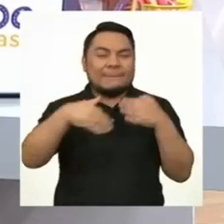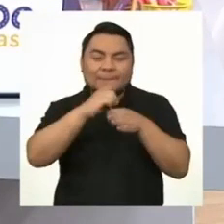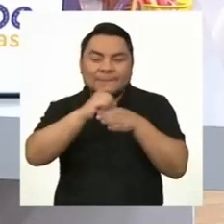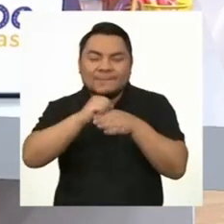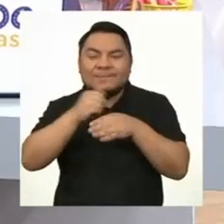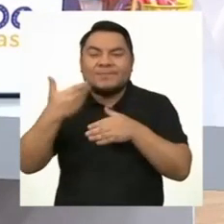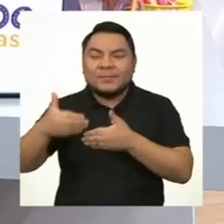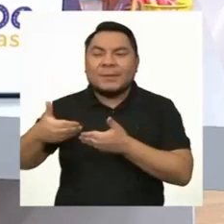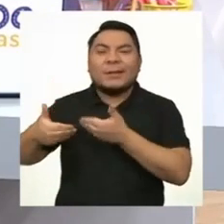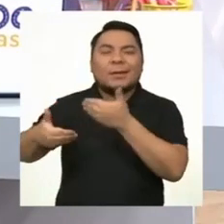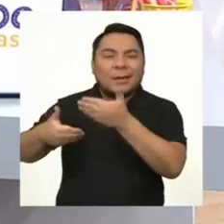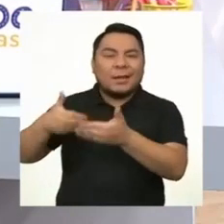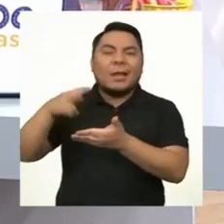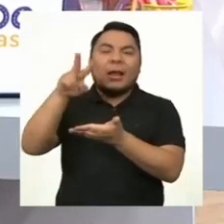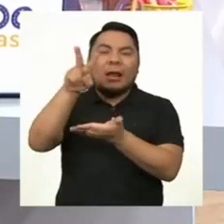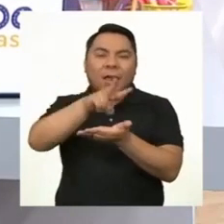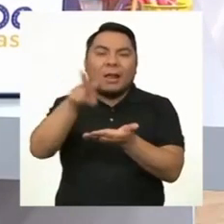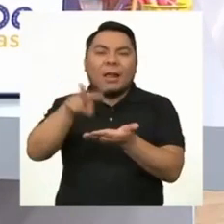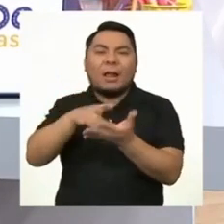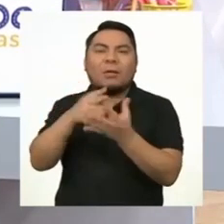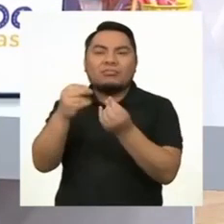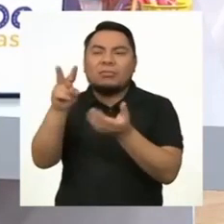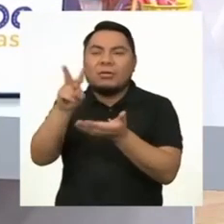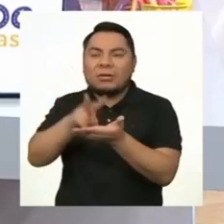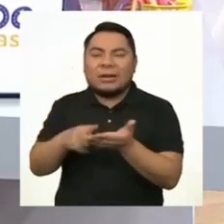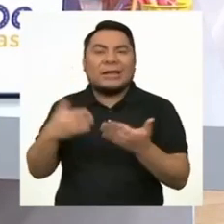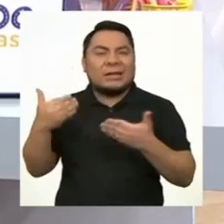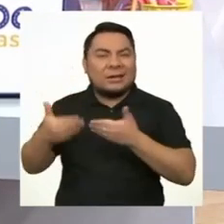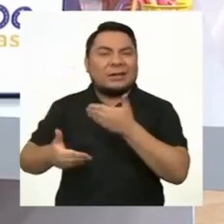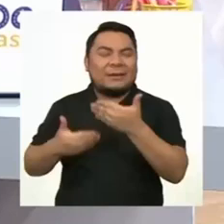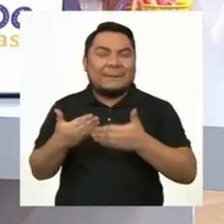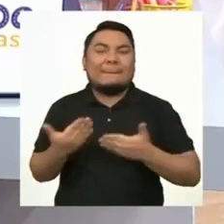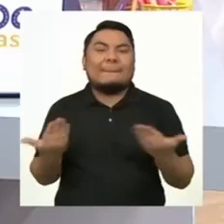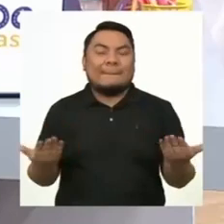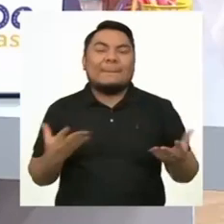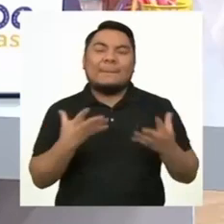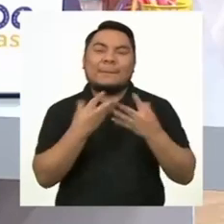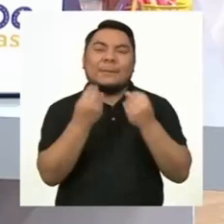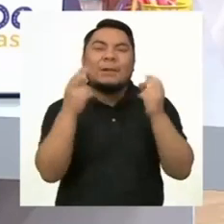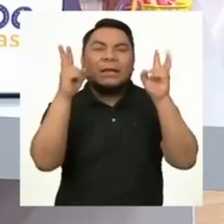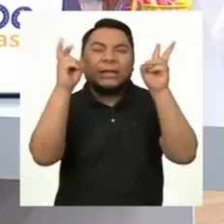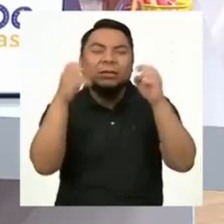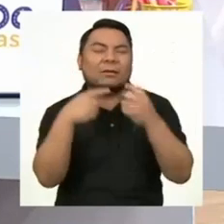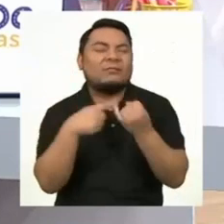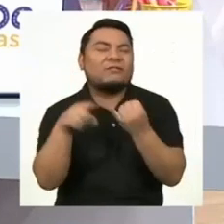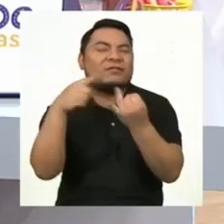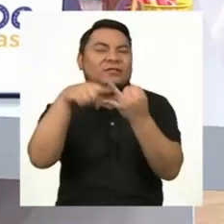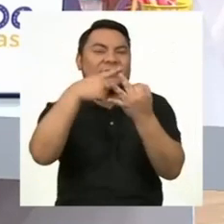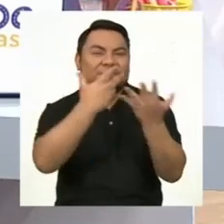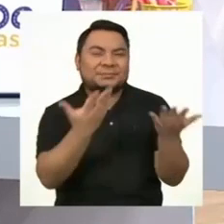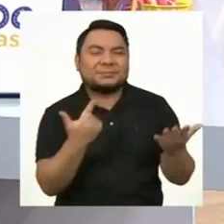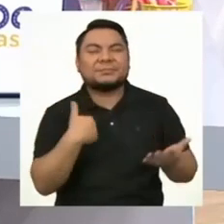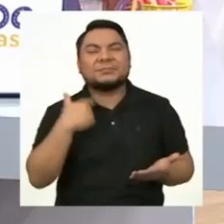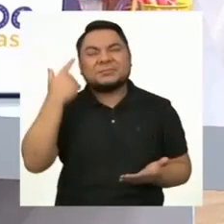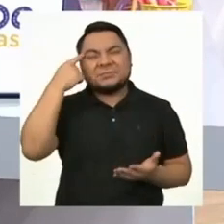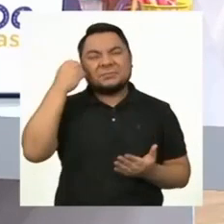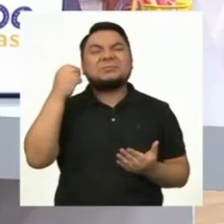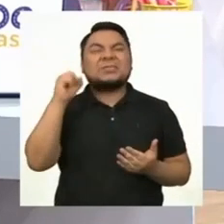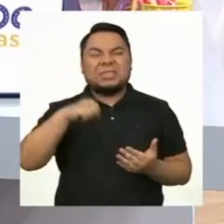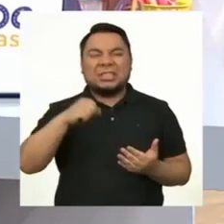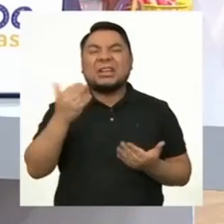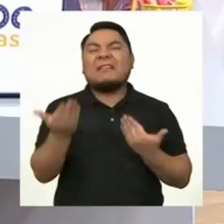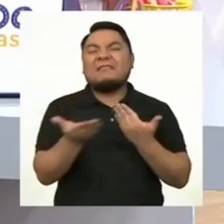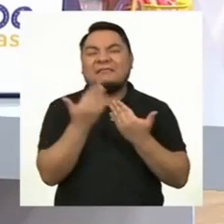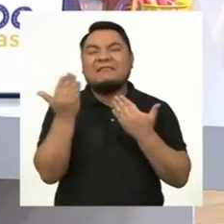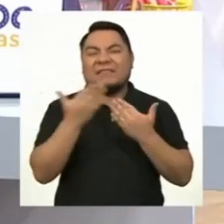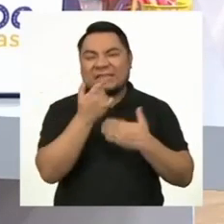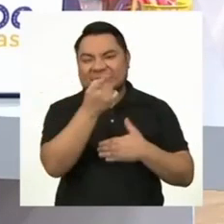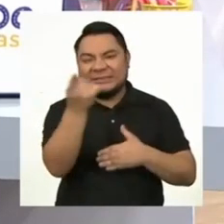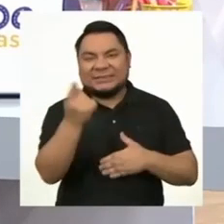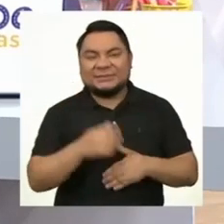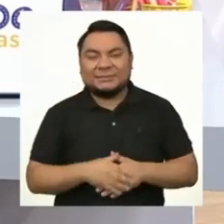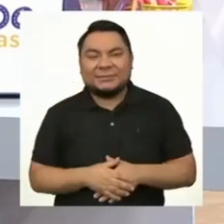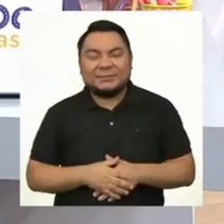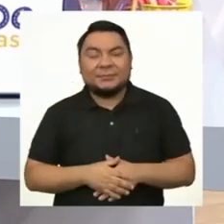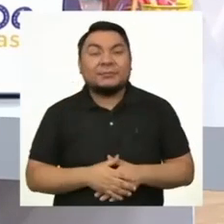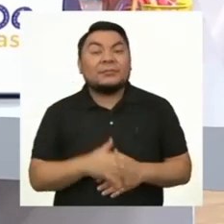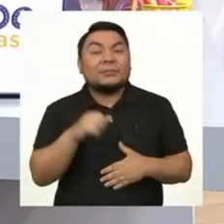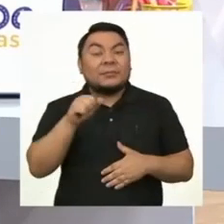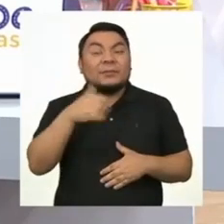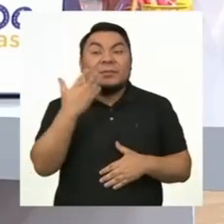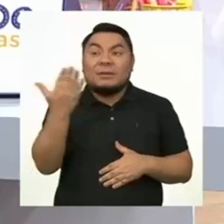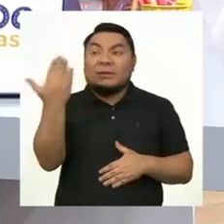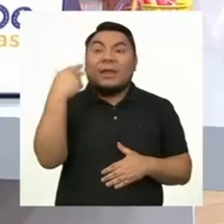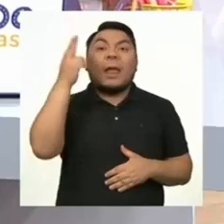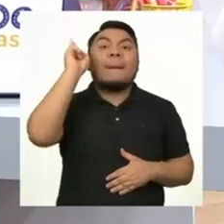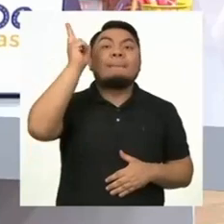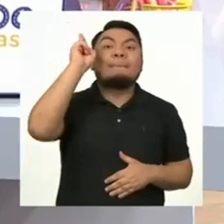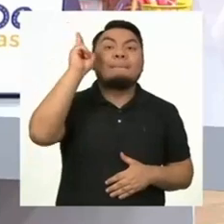hemos ido agarrando a leer tantos textos, de tipos y temas tan diversos, se nos va a hacer facilísimo. Llamemos a la